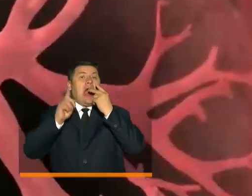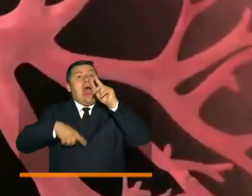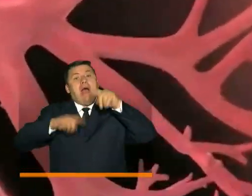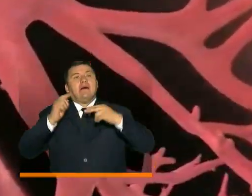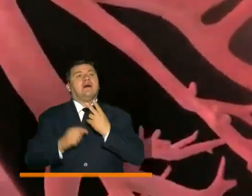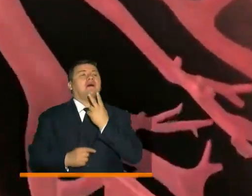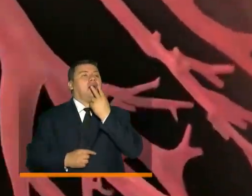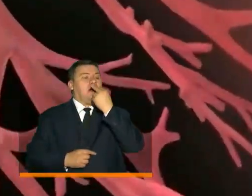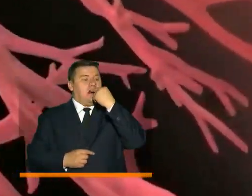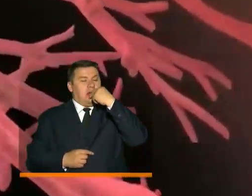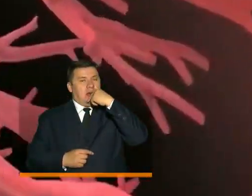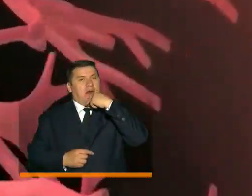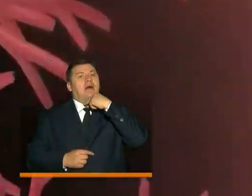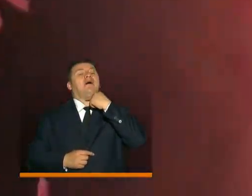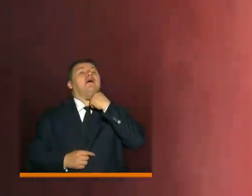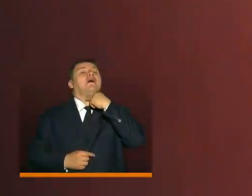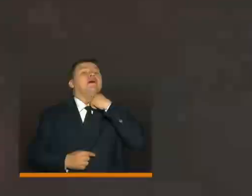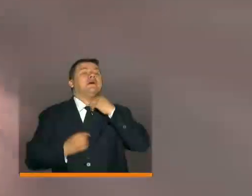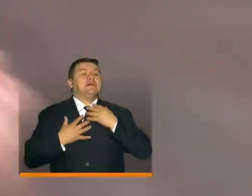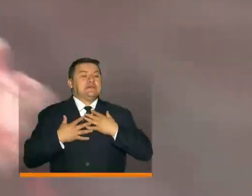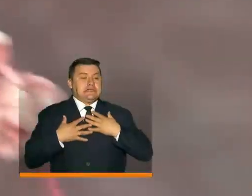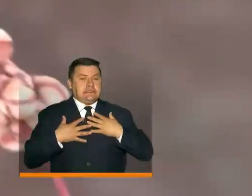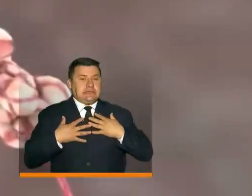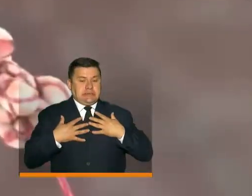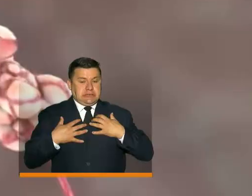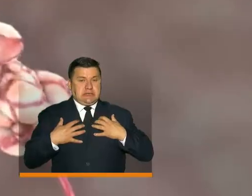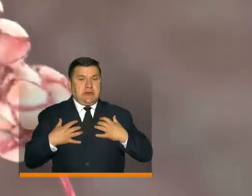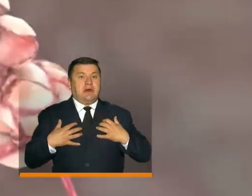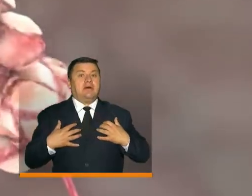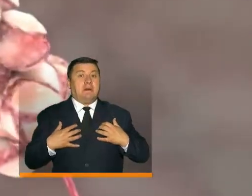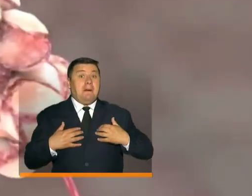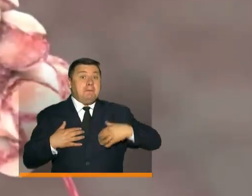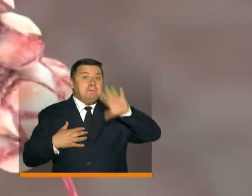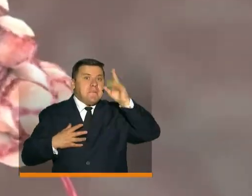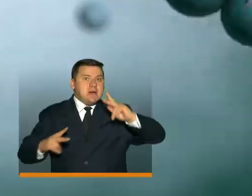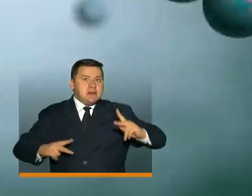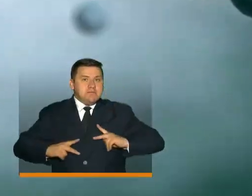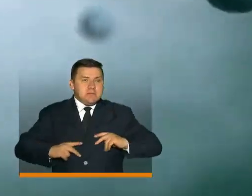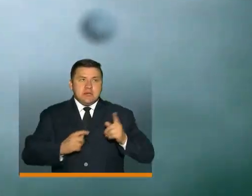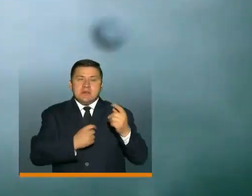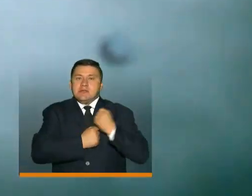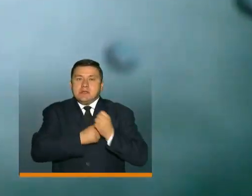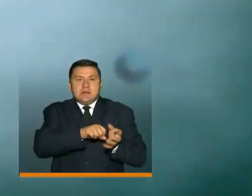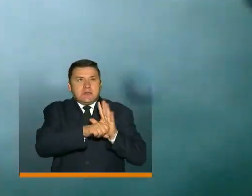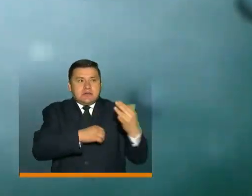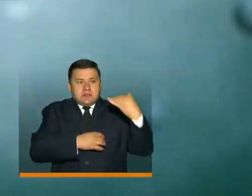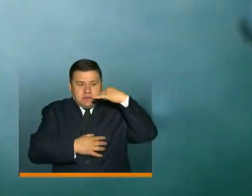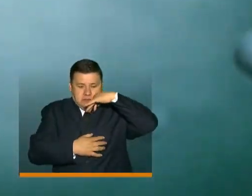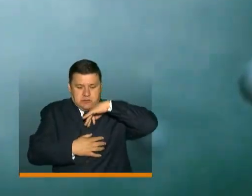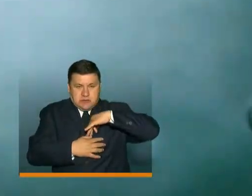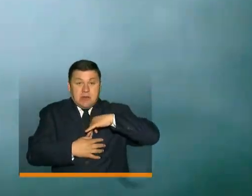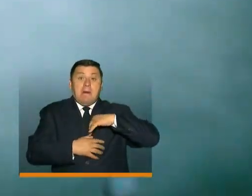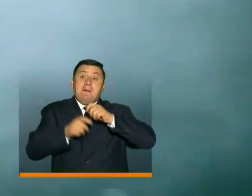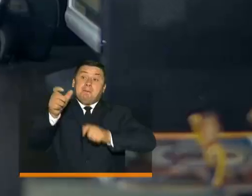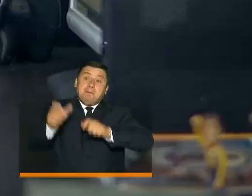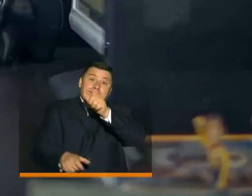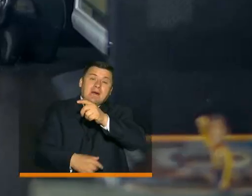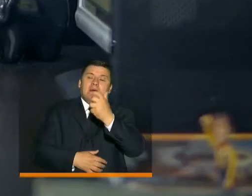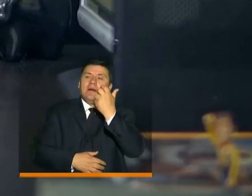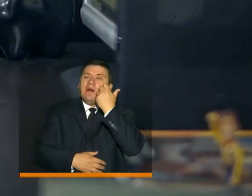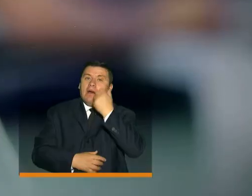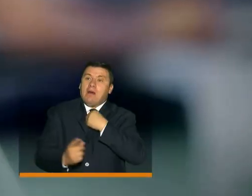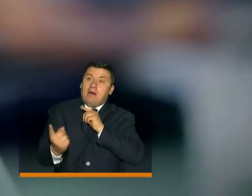garganta, y eso es una particularidad especial, pero sobre todo de los pulmones. El virus también se contagia entre personas que están en